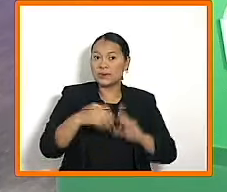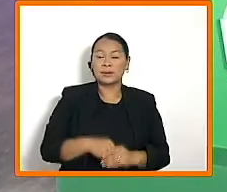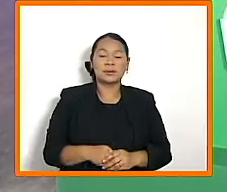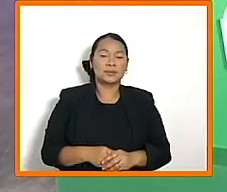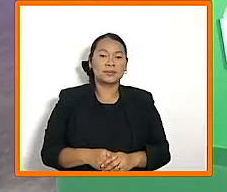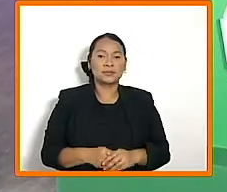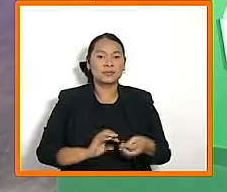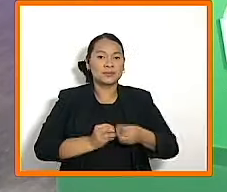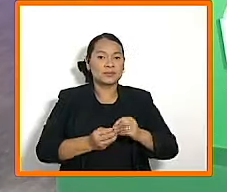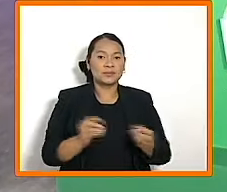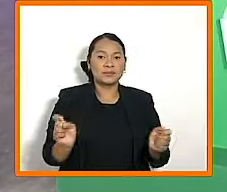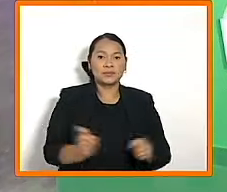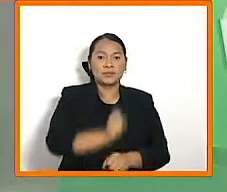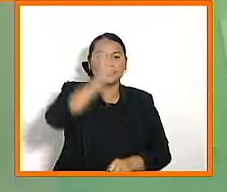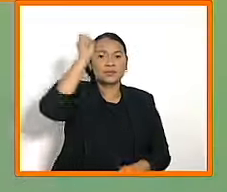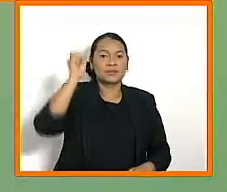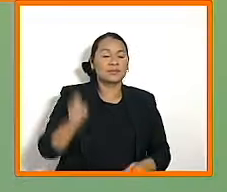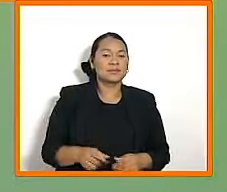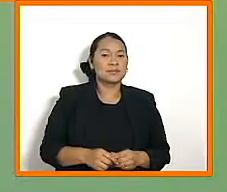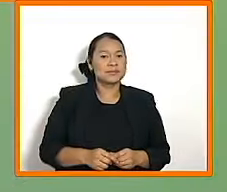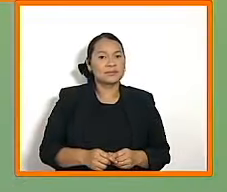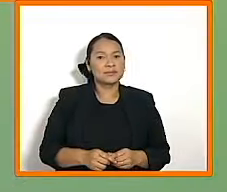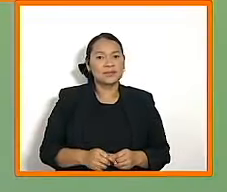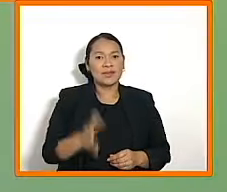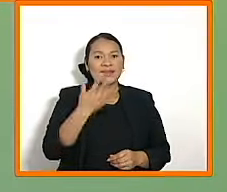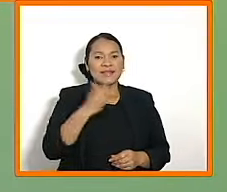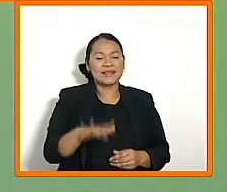el número seleccionado es